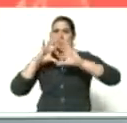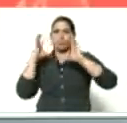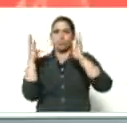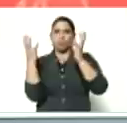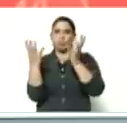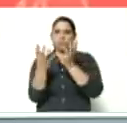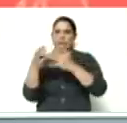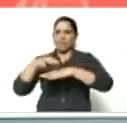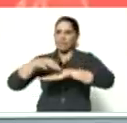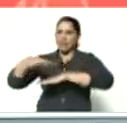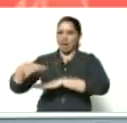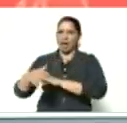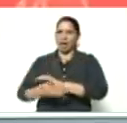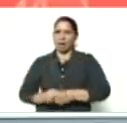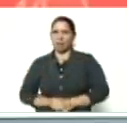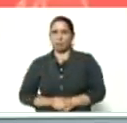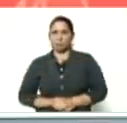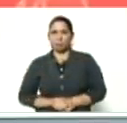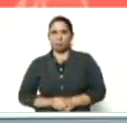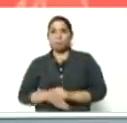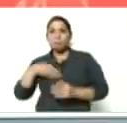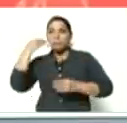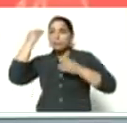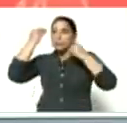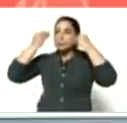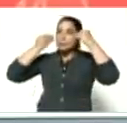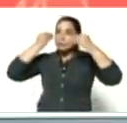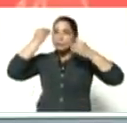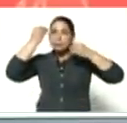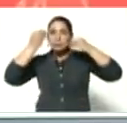se dejaron llevar por pronósticos,